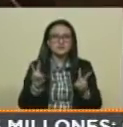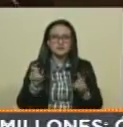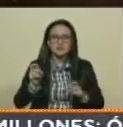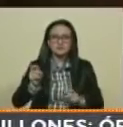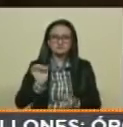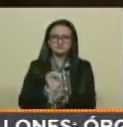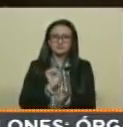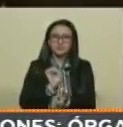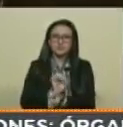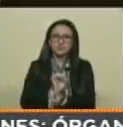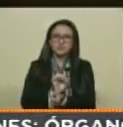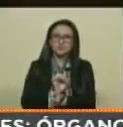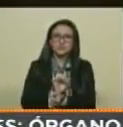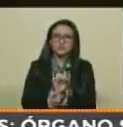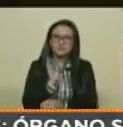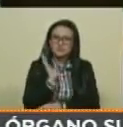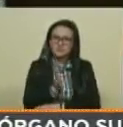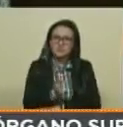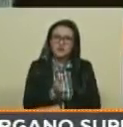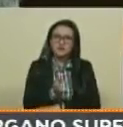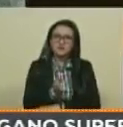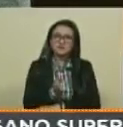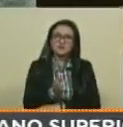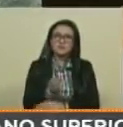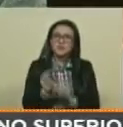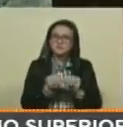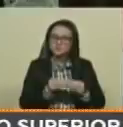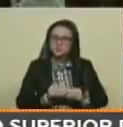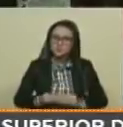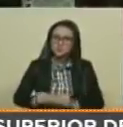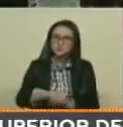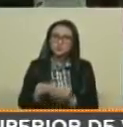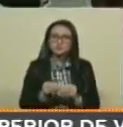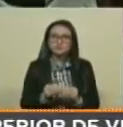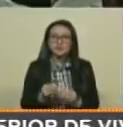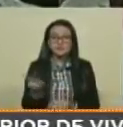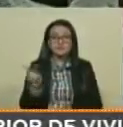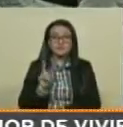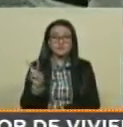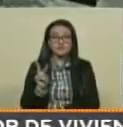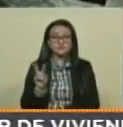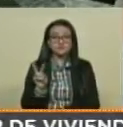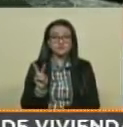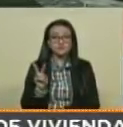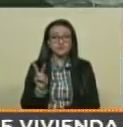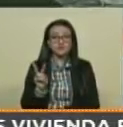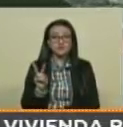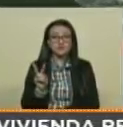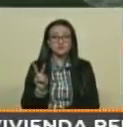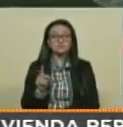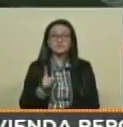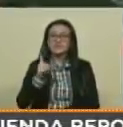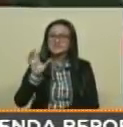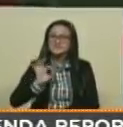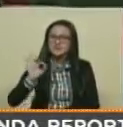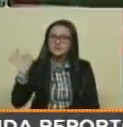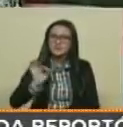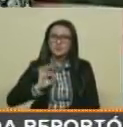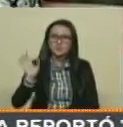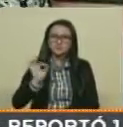las demandas civiles para recuperar en Venezuela el